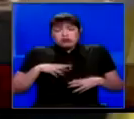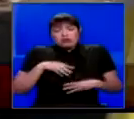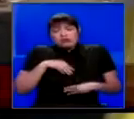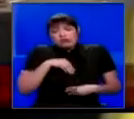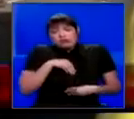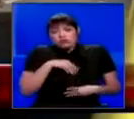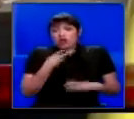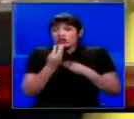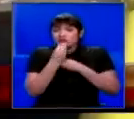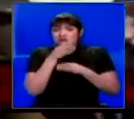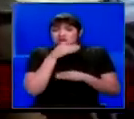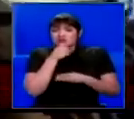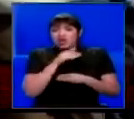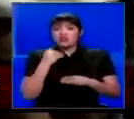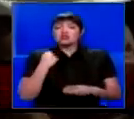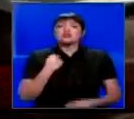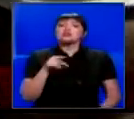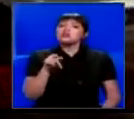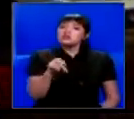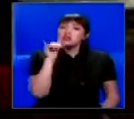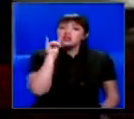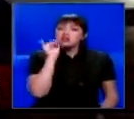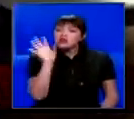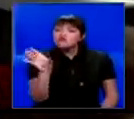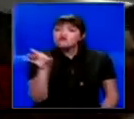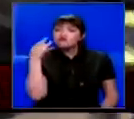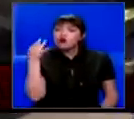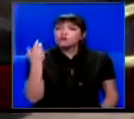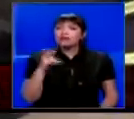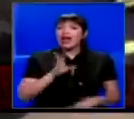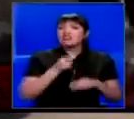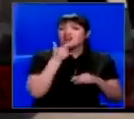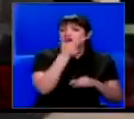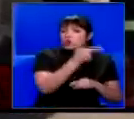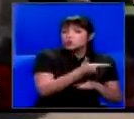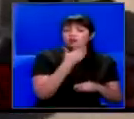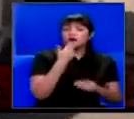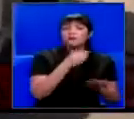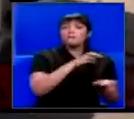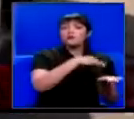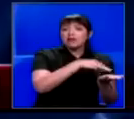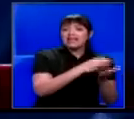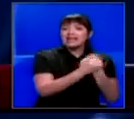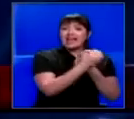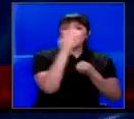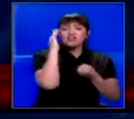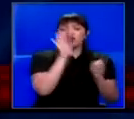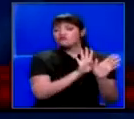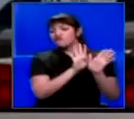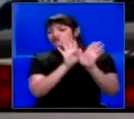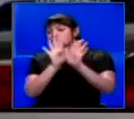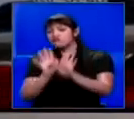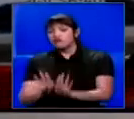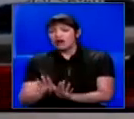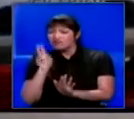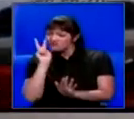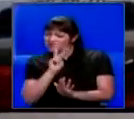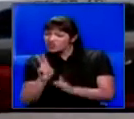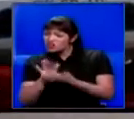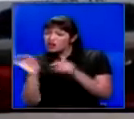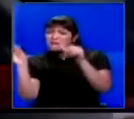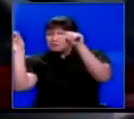59 años en Iquique. Tras la denuncia de vecinos, carabineros y personal de la municipalidad, llegaron hasta el lugar, percatándose de las